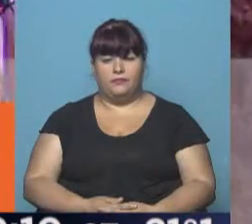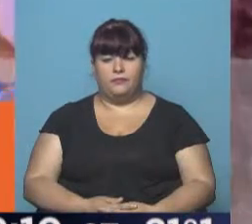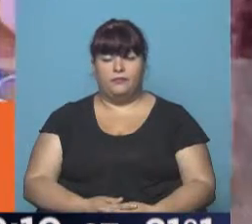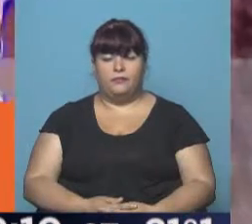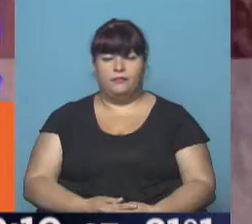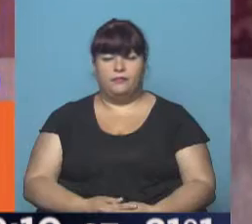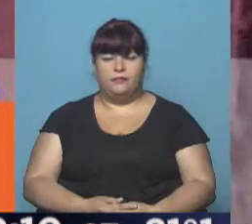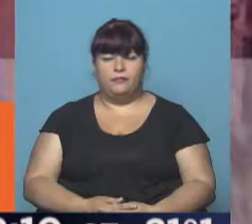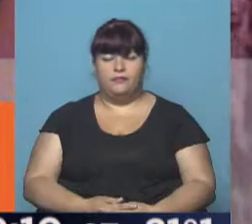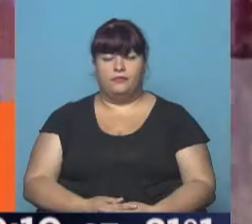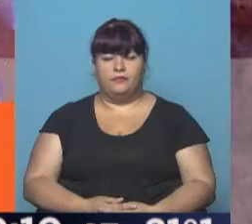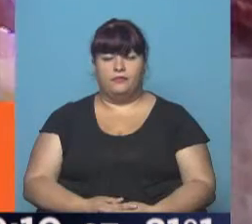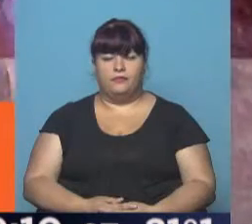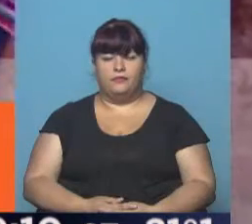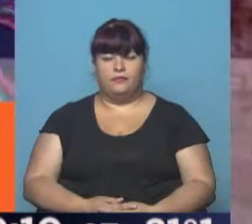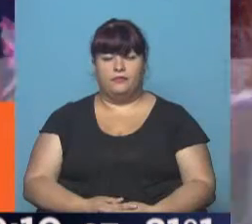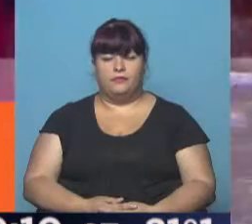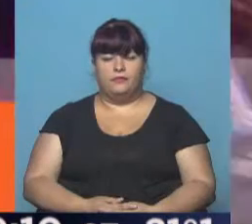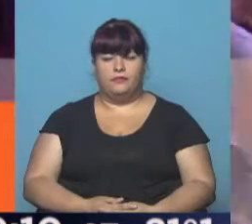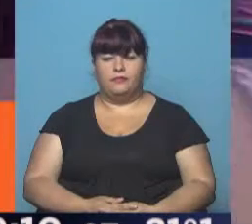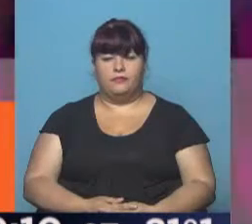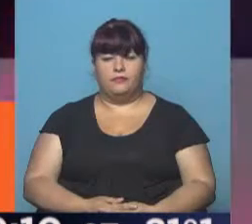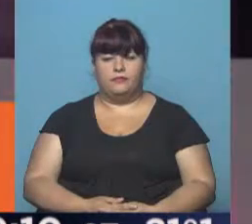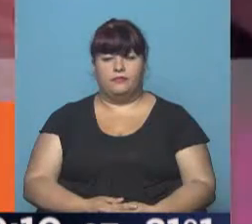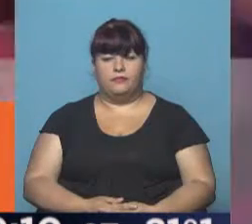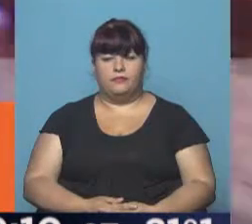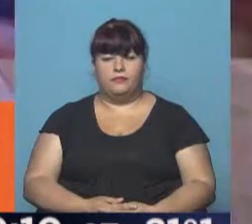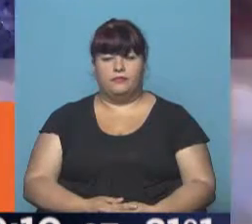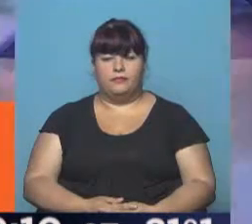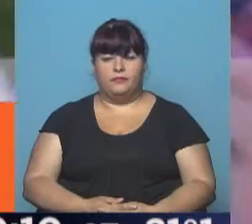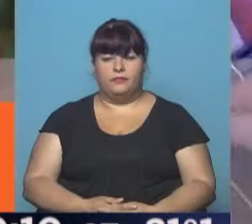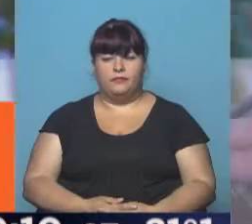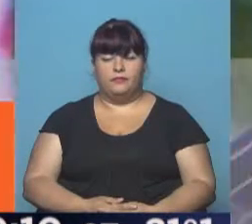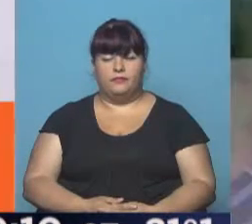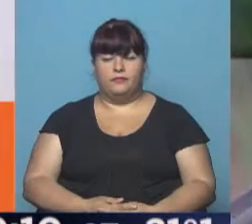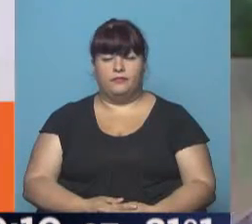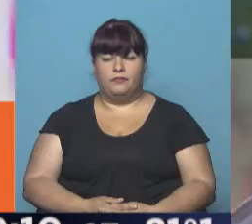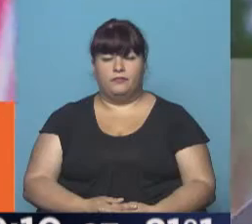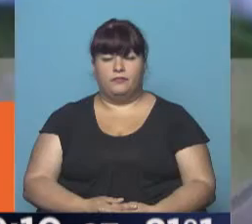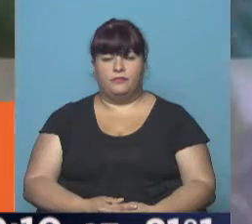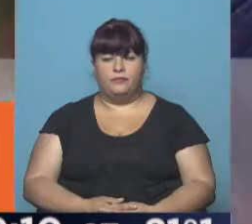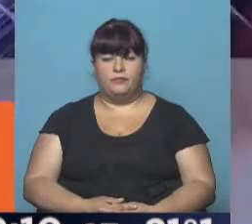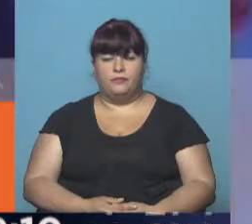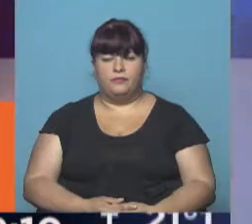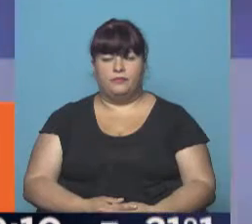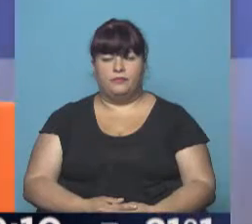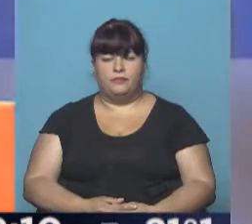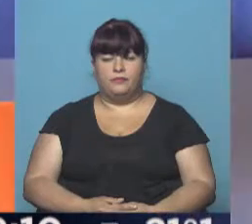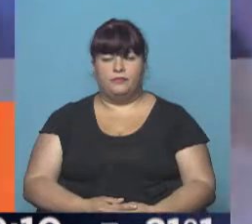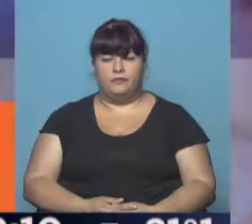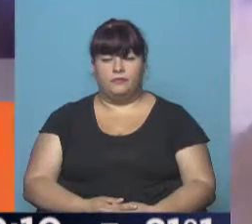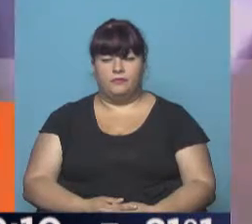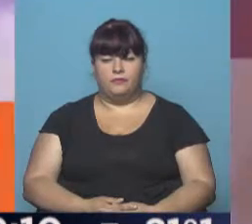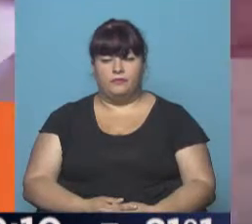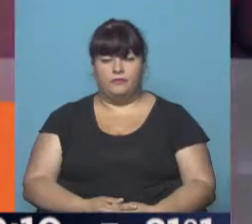mi cholita, fiesta de la quebrada humahuaqueña para cantar, el